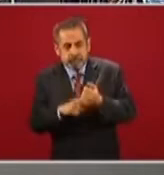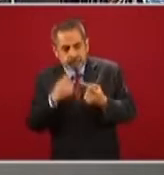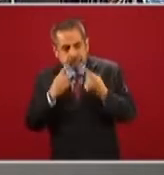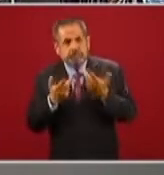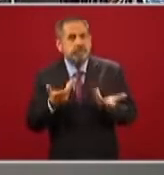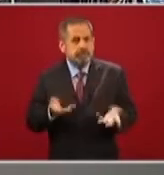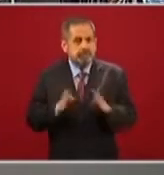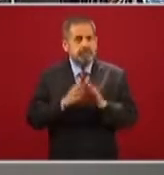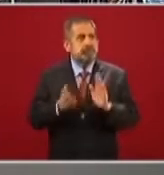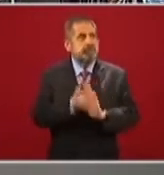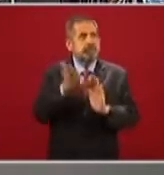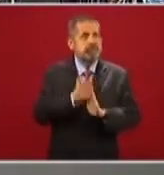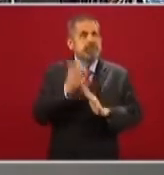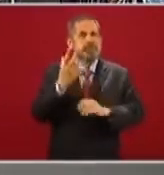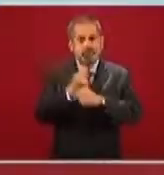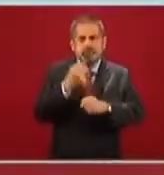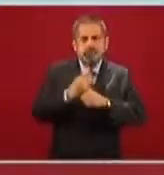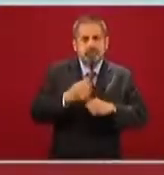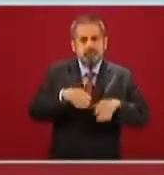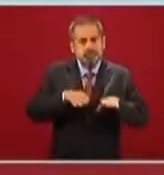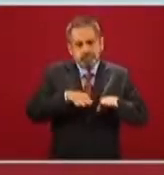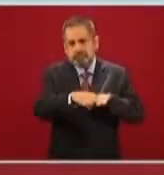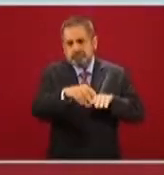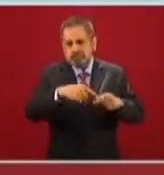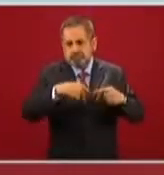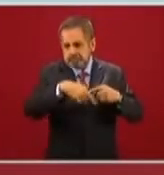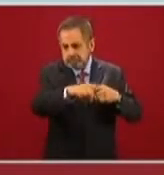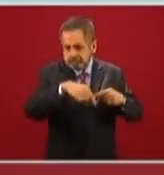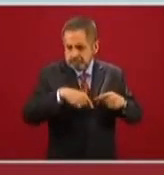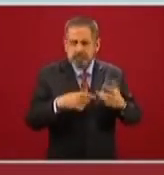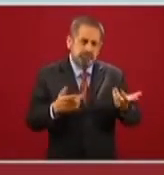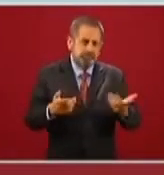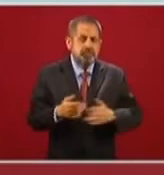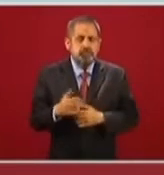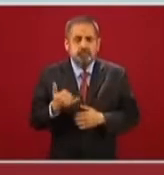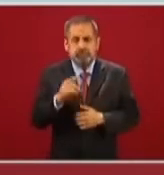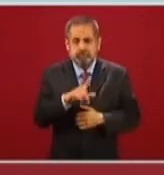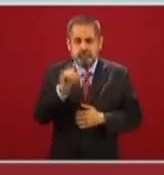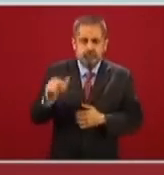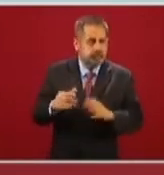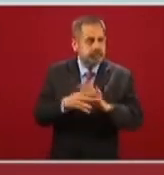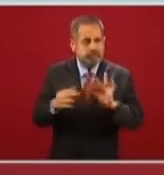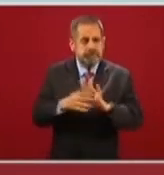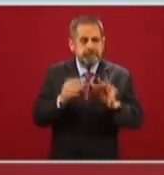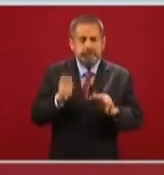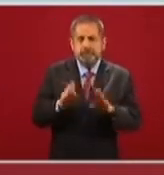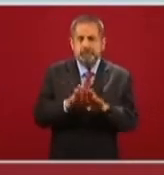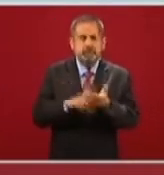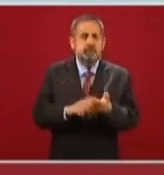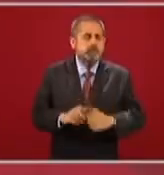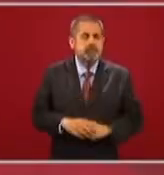estas construcciones de vialidades, y posteriormente vamos a